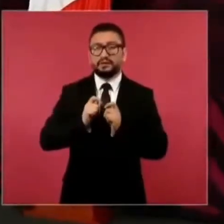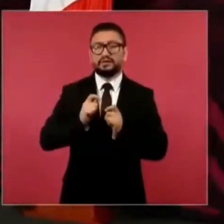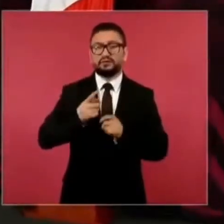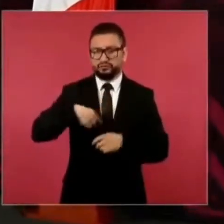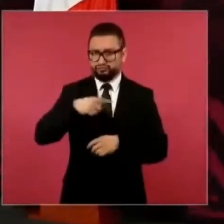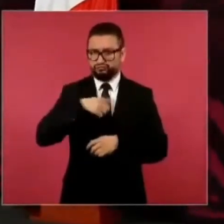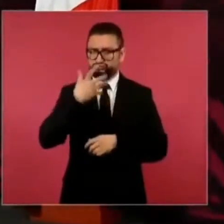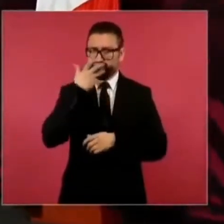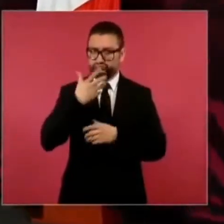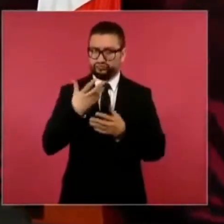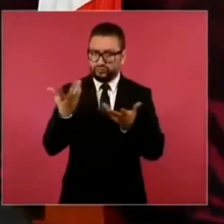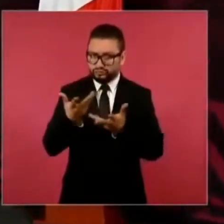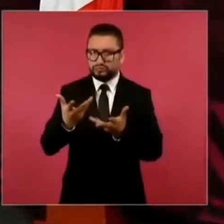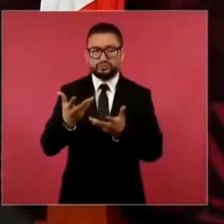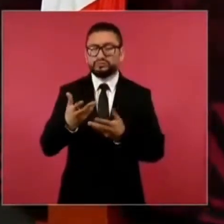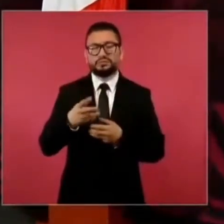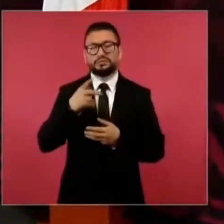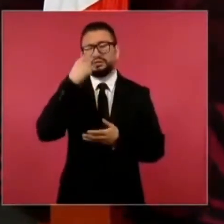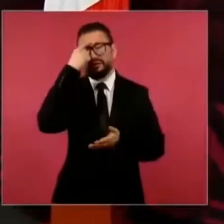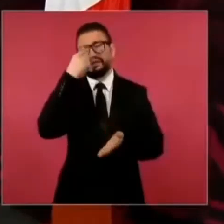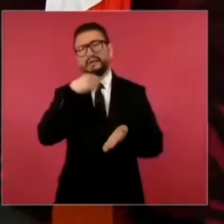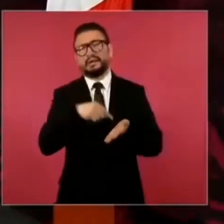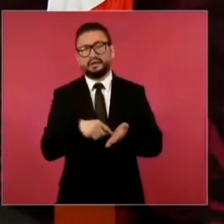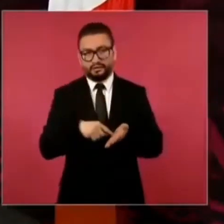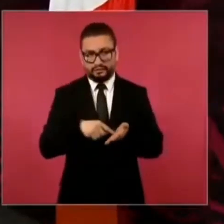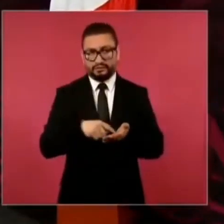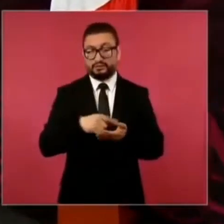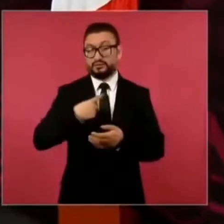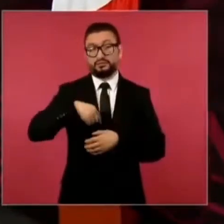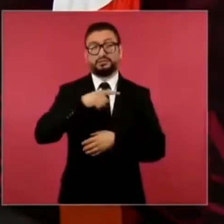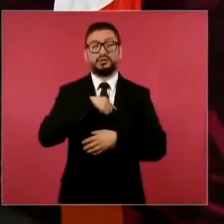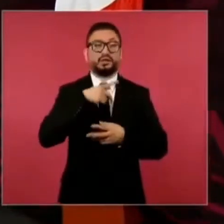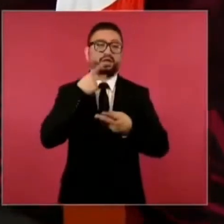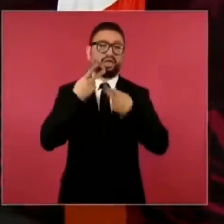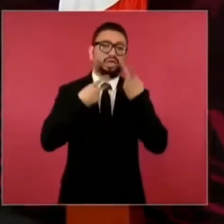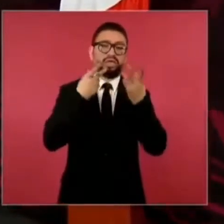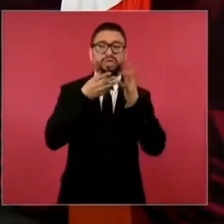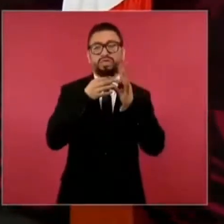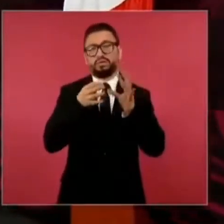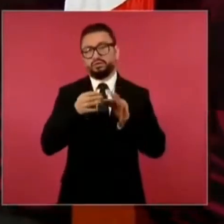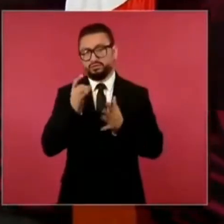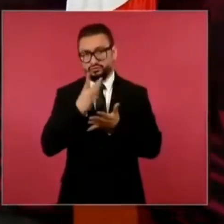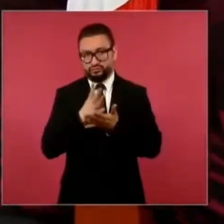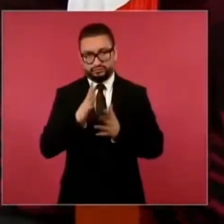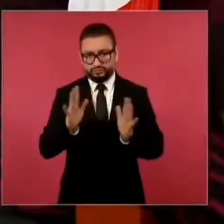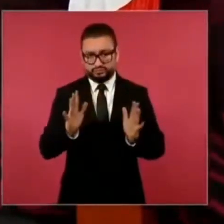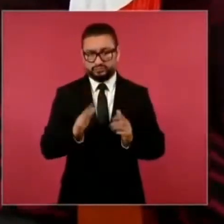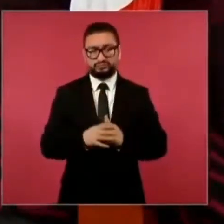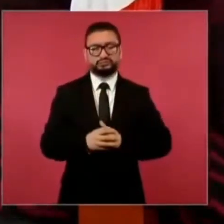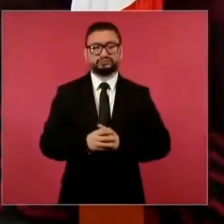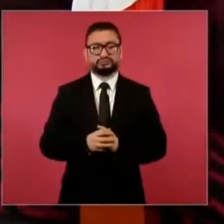que todo era retórica, demagogia.